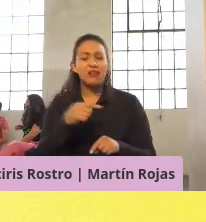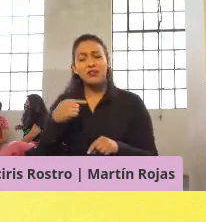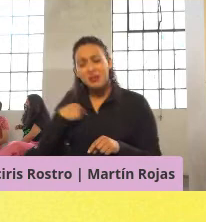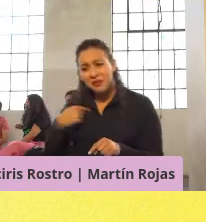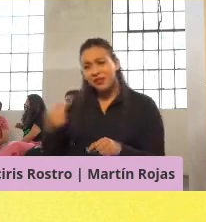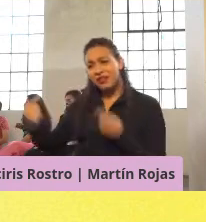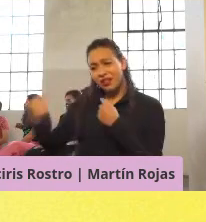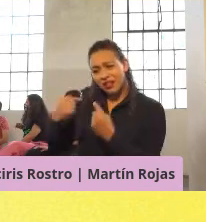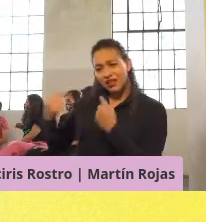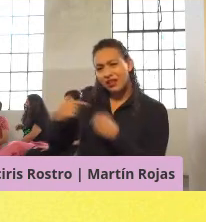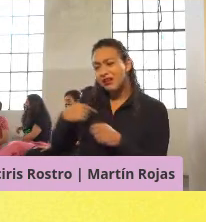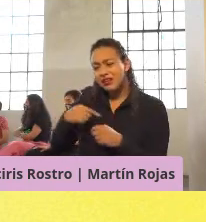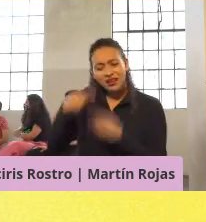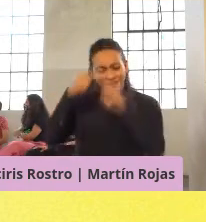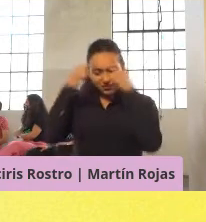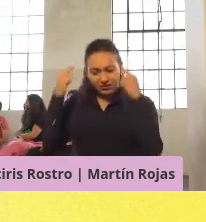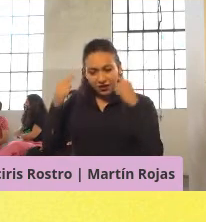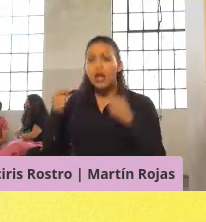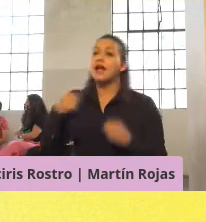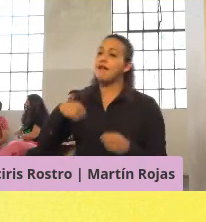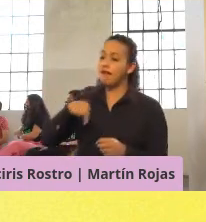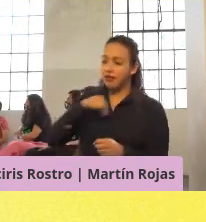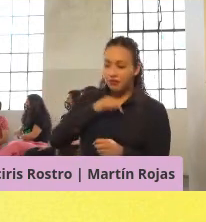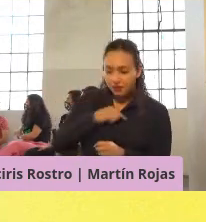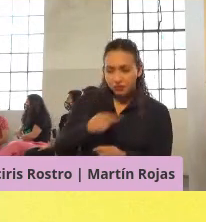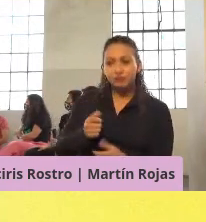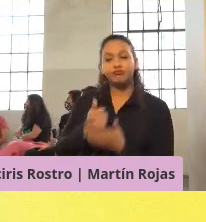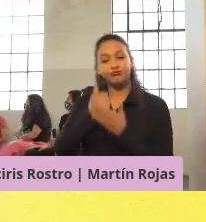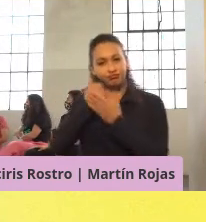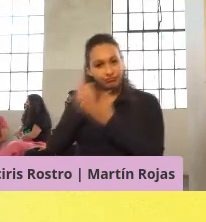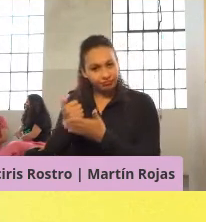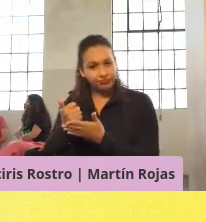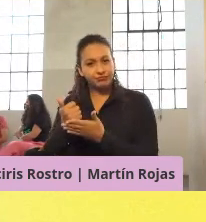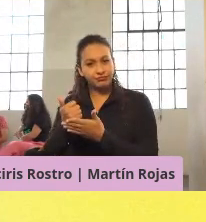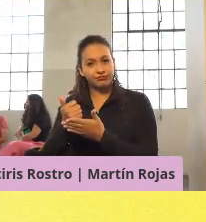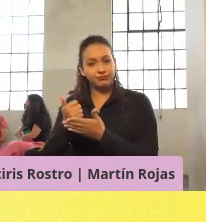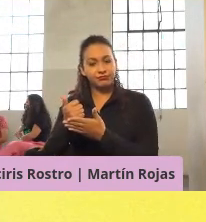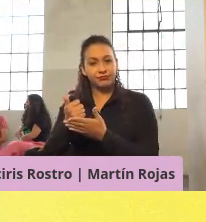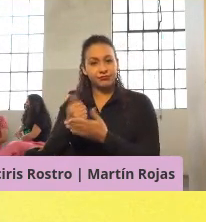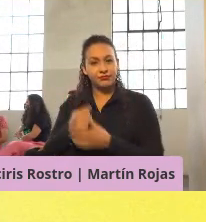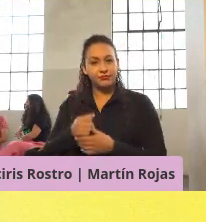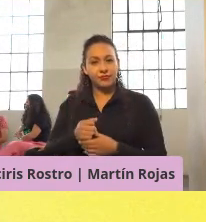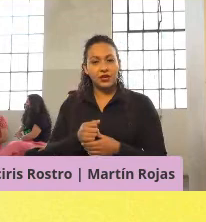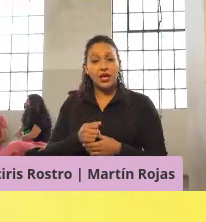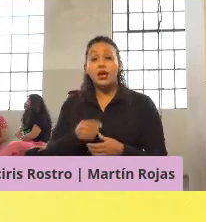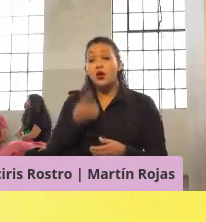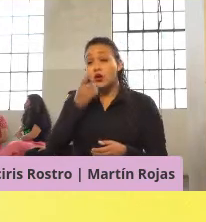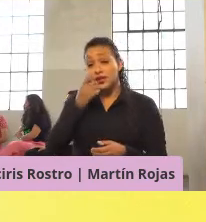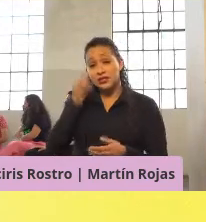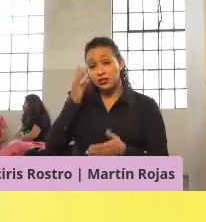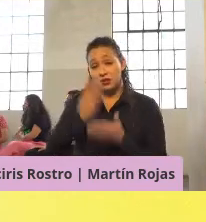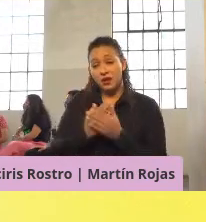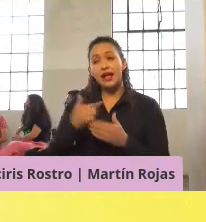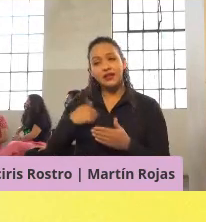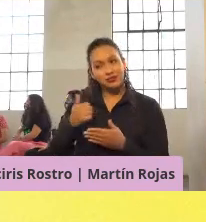es increíble, que es estar ahí para escuchar y acompañar. O sea, neta, hacer, no, que no sea de dientes para afuera decir, luchadoras, es tu amiga. No,